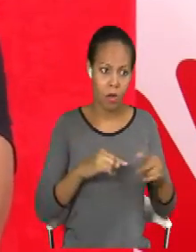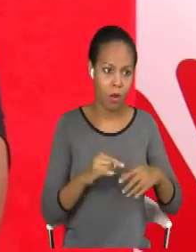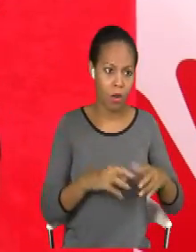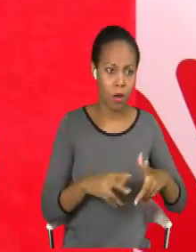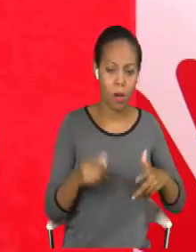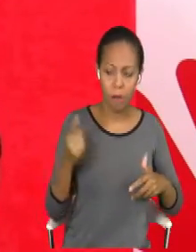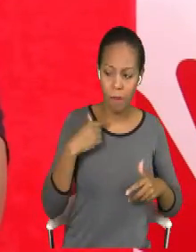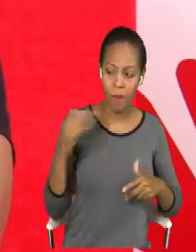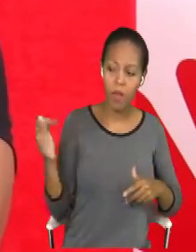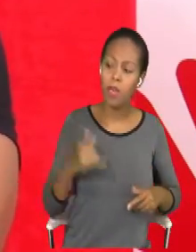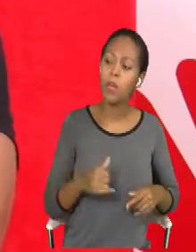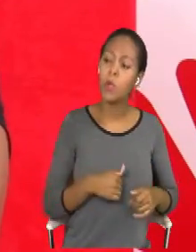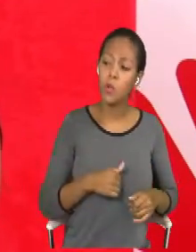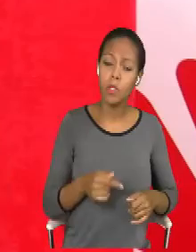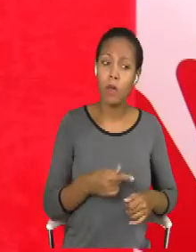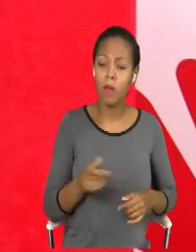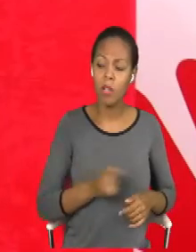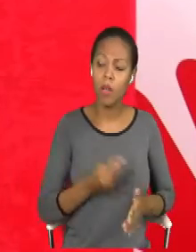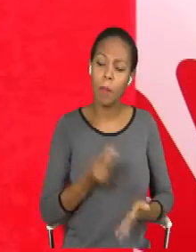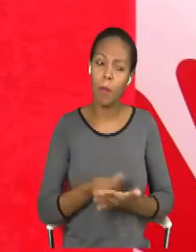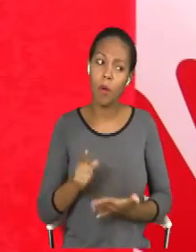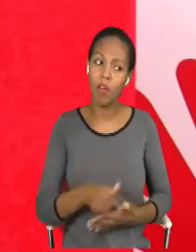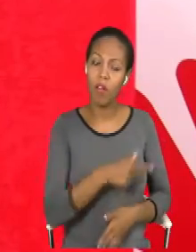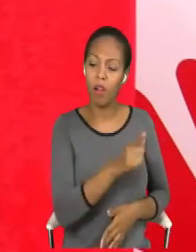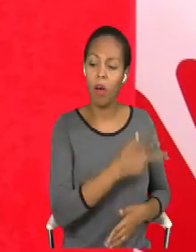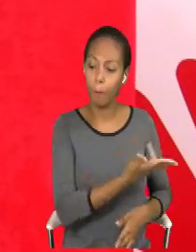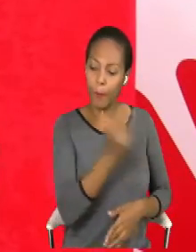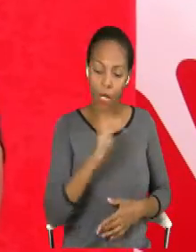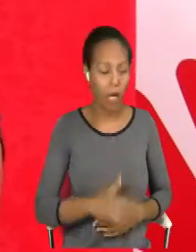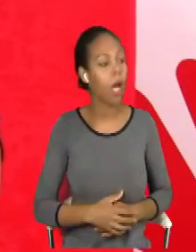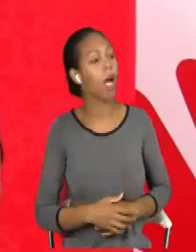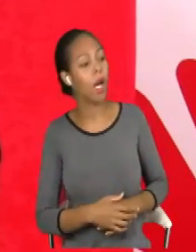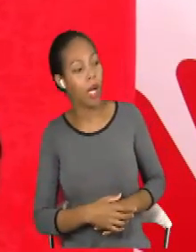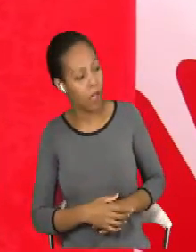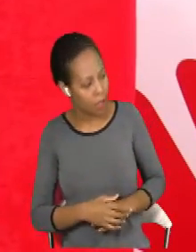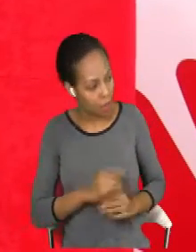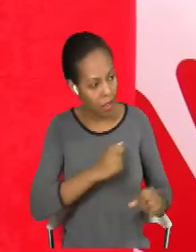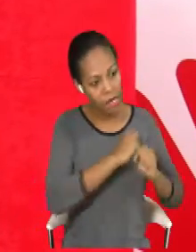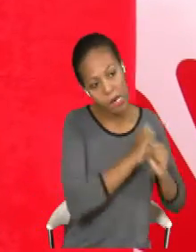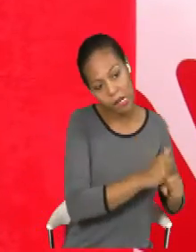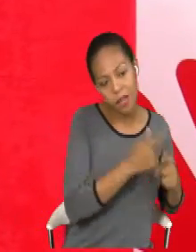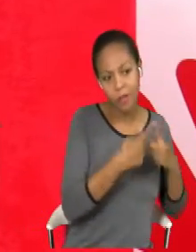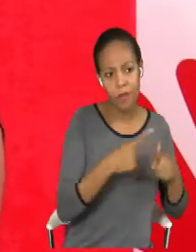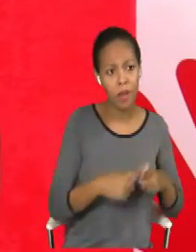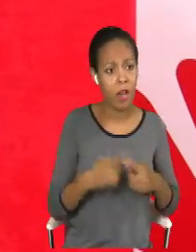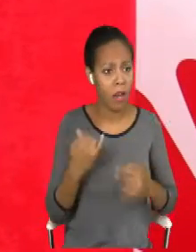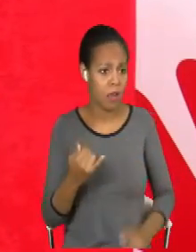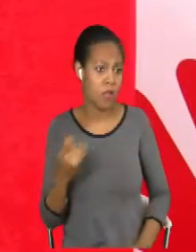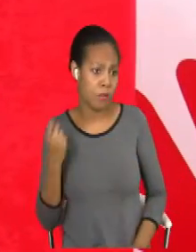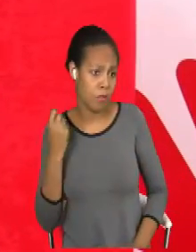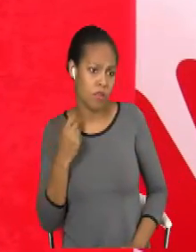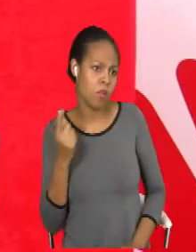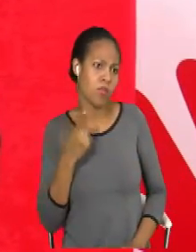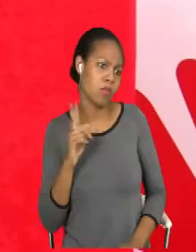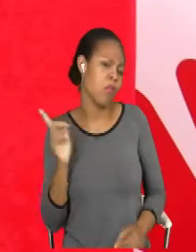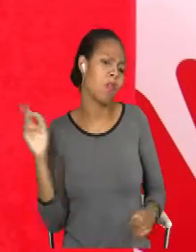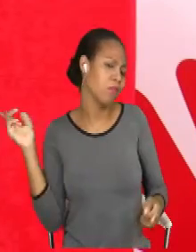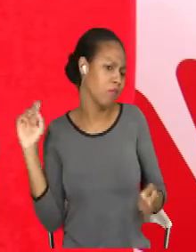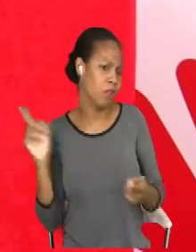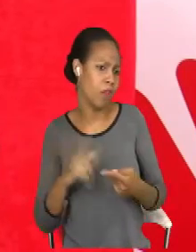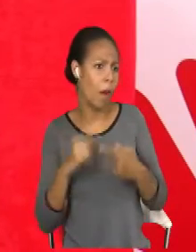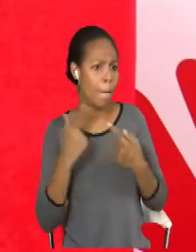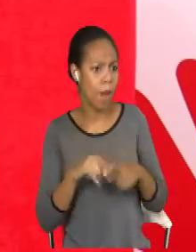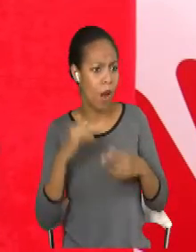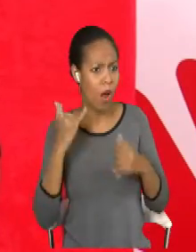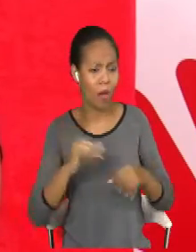para que vaya y mate a fulano. Y de esta forma estamos encontrando cómo se está perdiendo. Esto no es nuevo, esto ha pasado en todos los tiempos, pero ahorita se